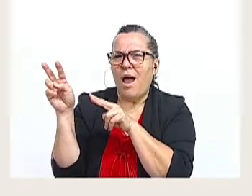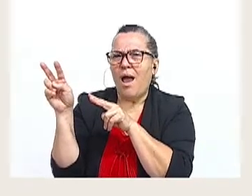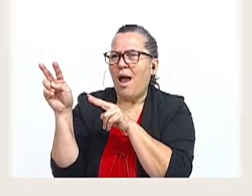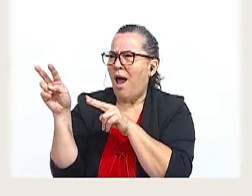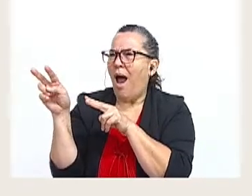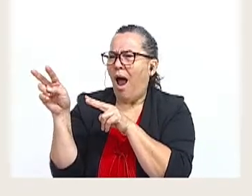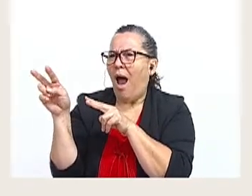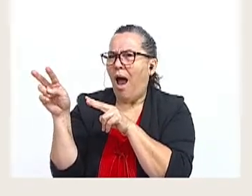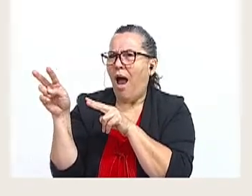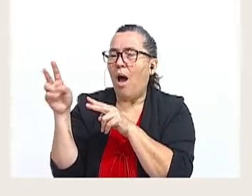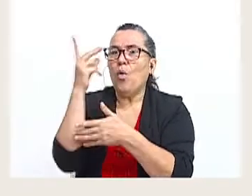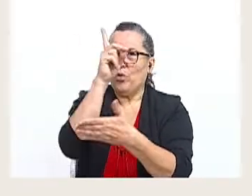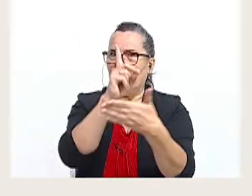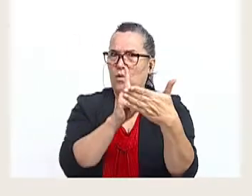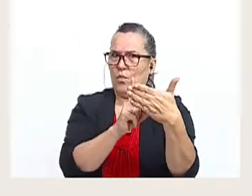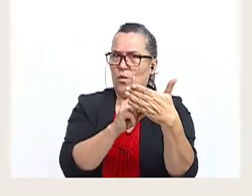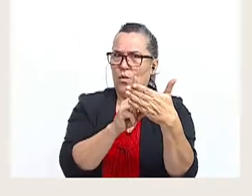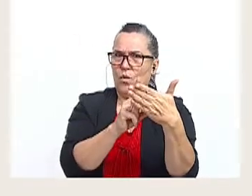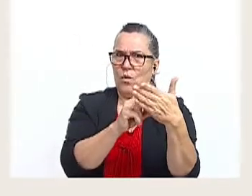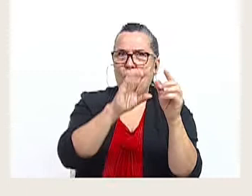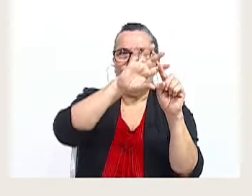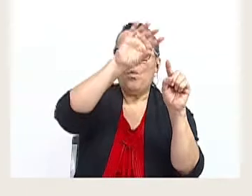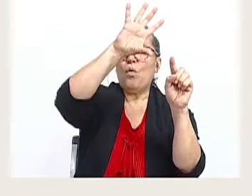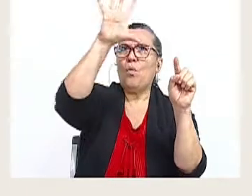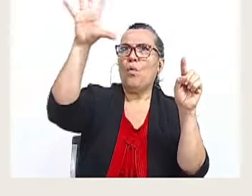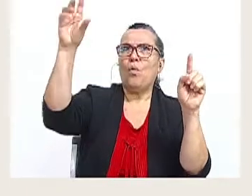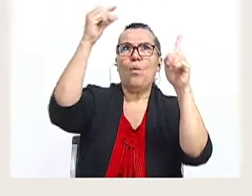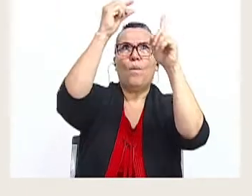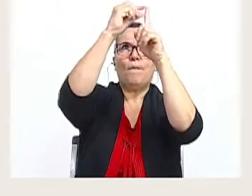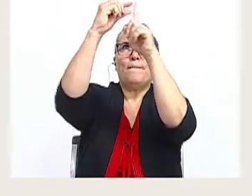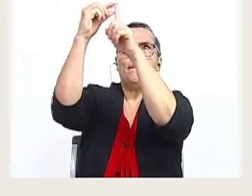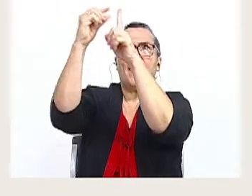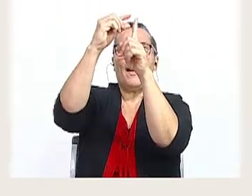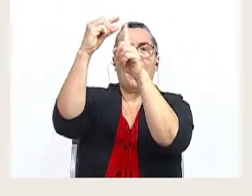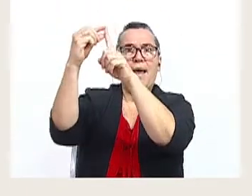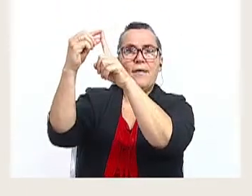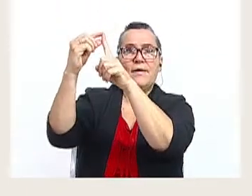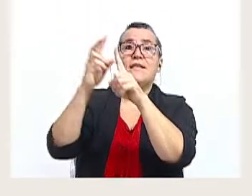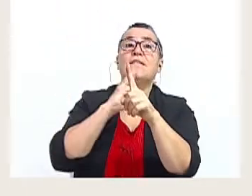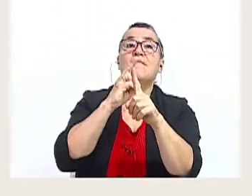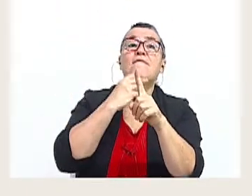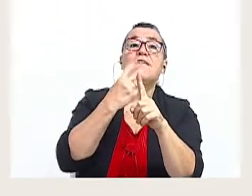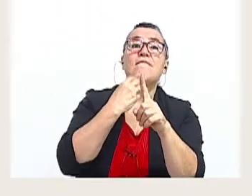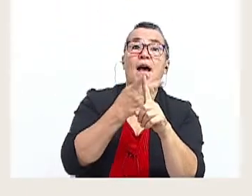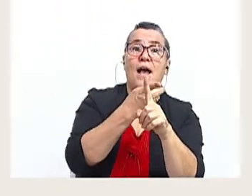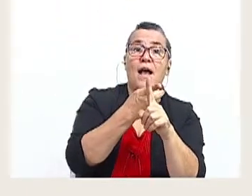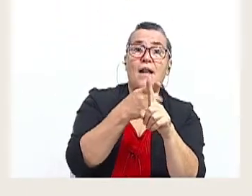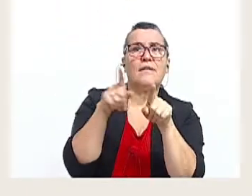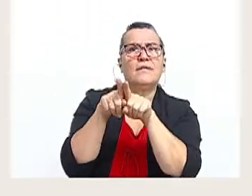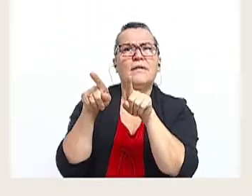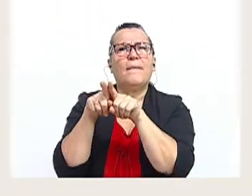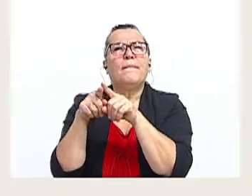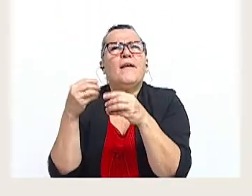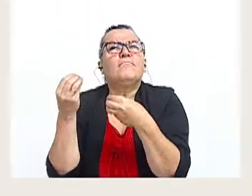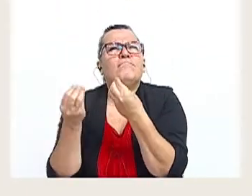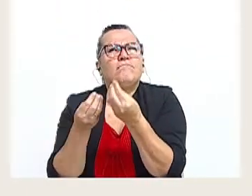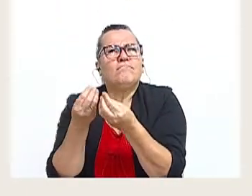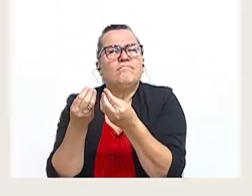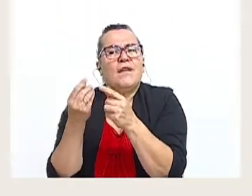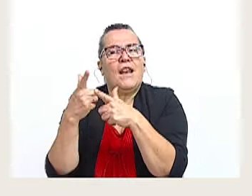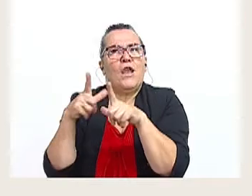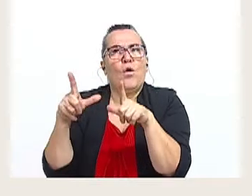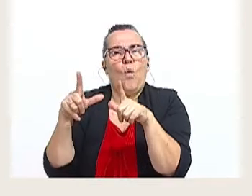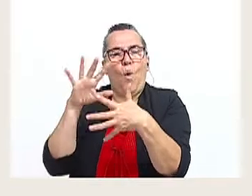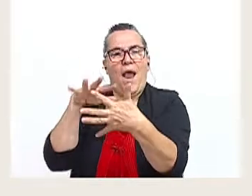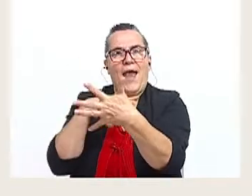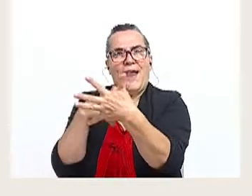Ajá, hay un dibujo, hay palabras, ¿lo ven? Tenemos lenguaje verbal y también lenguaje